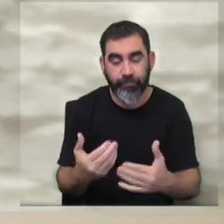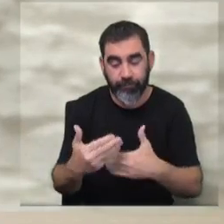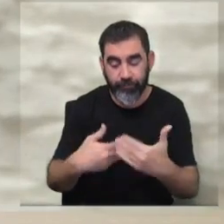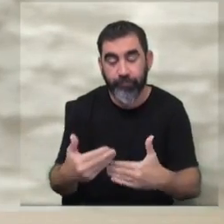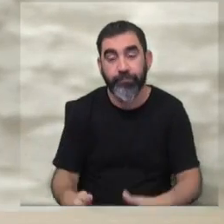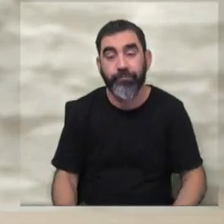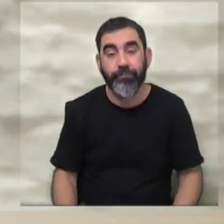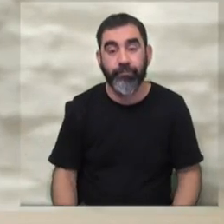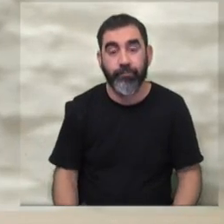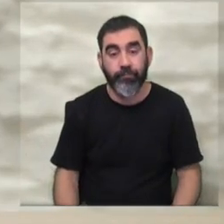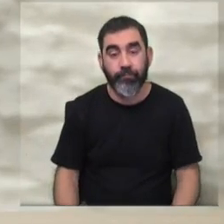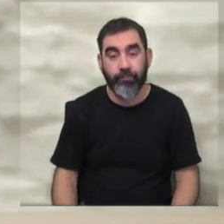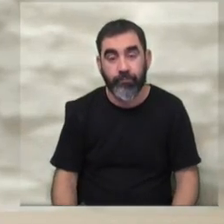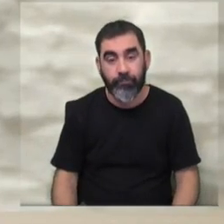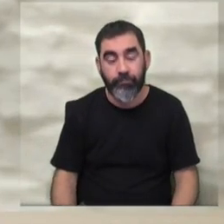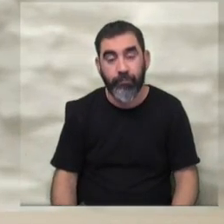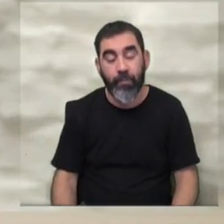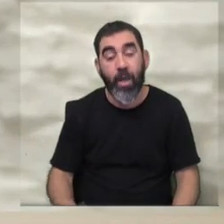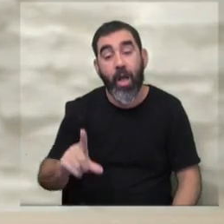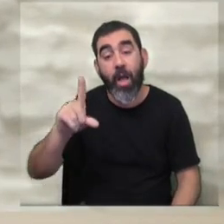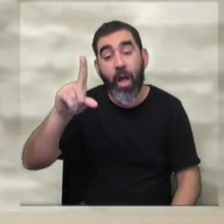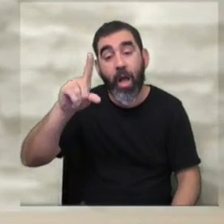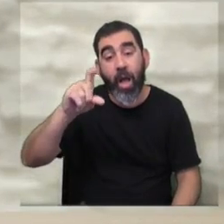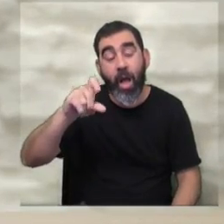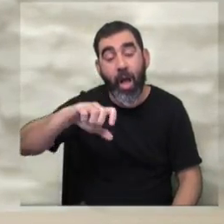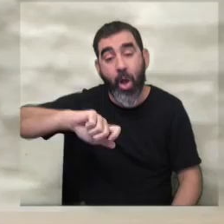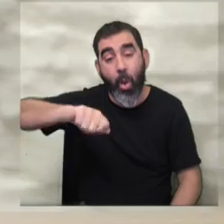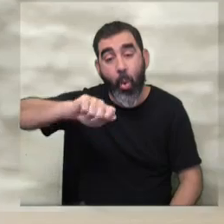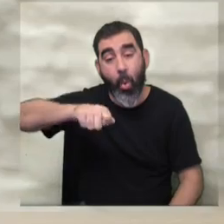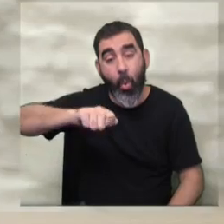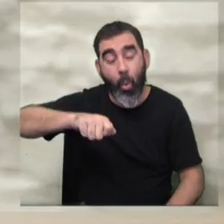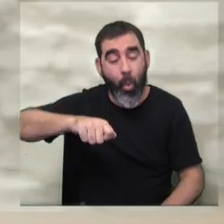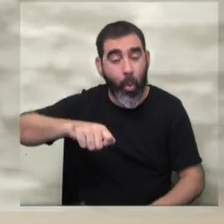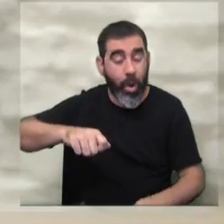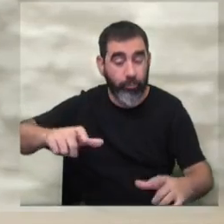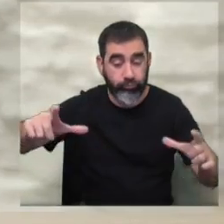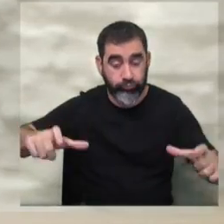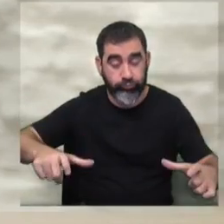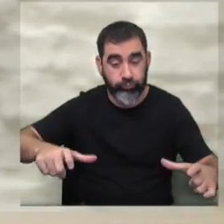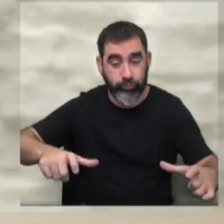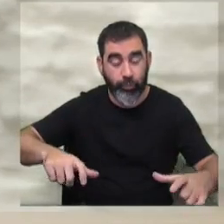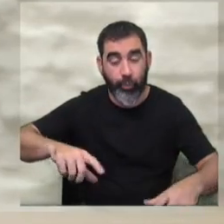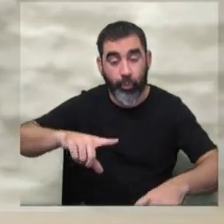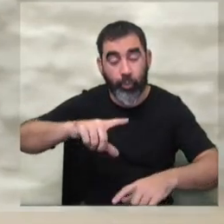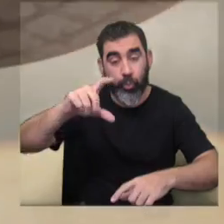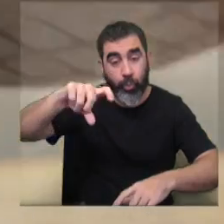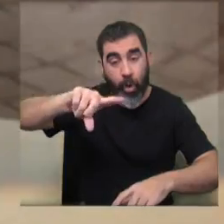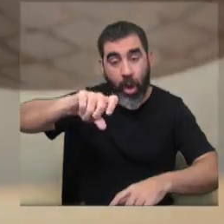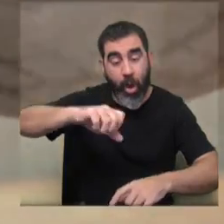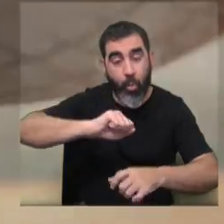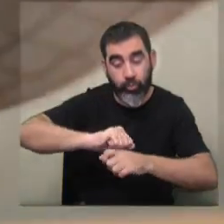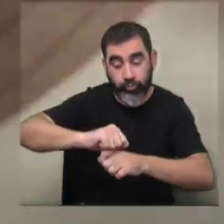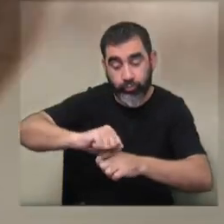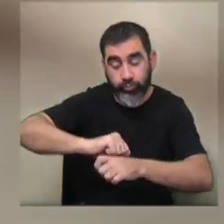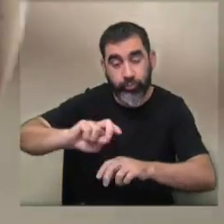trabajo. Vamos debajo de la canilla de agua, baño, pileta, donde sea, y